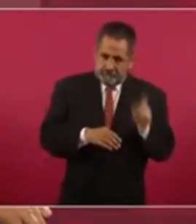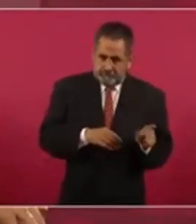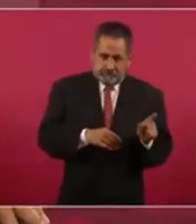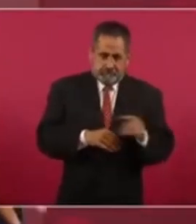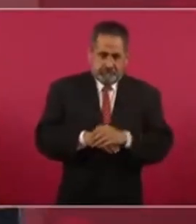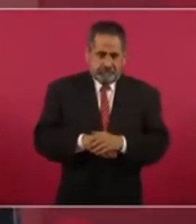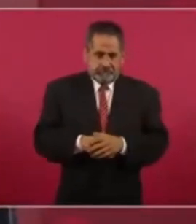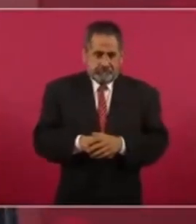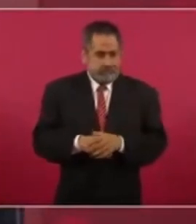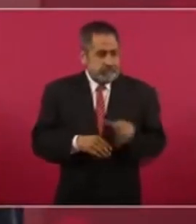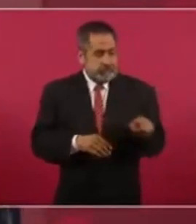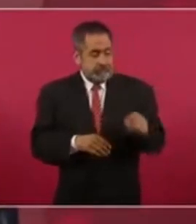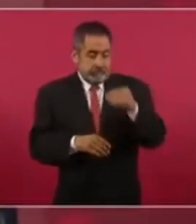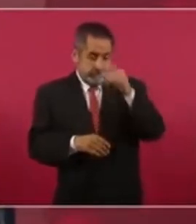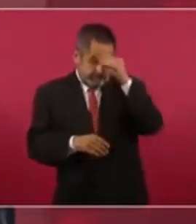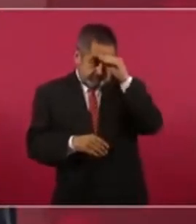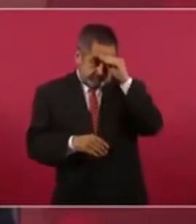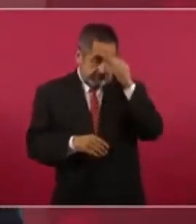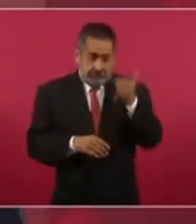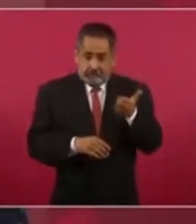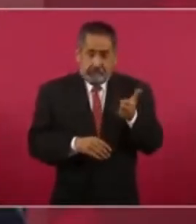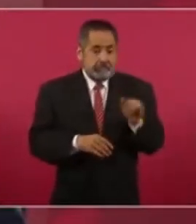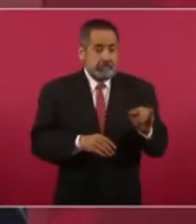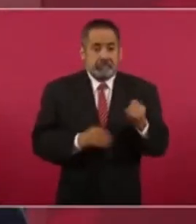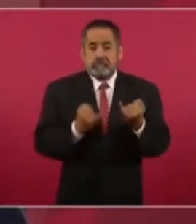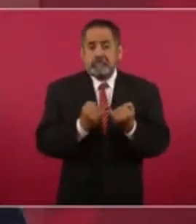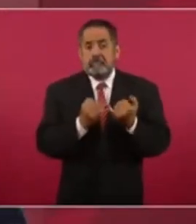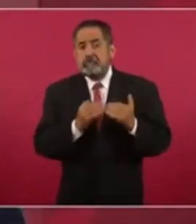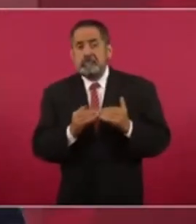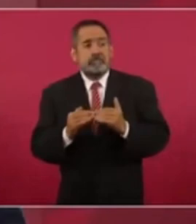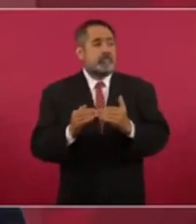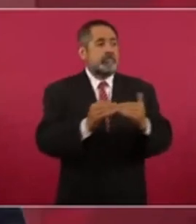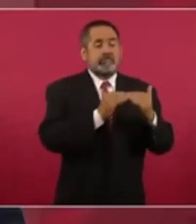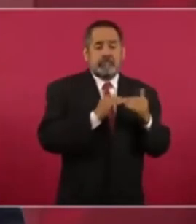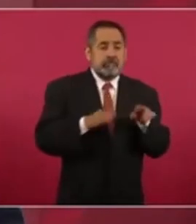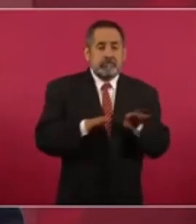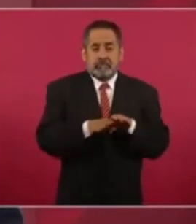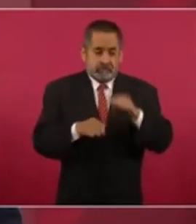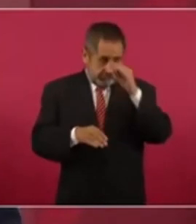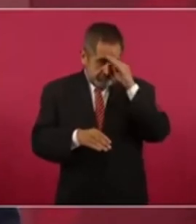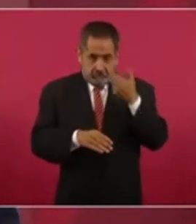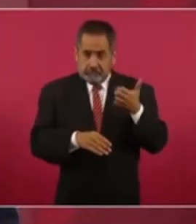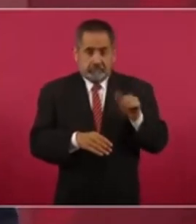sino que así piensa muchísima gente,